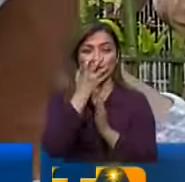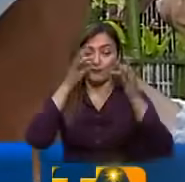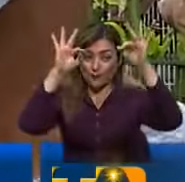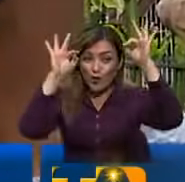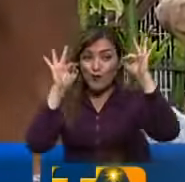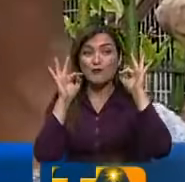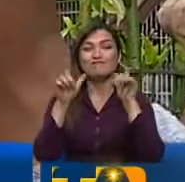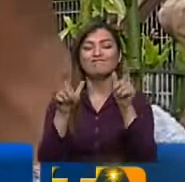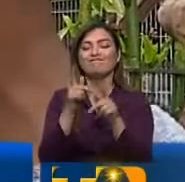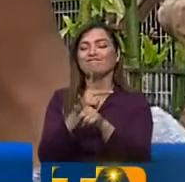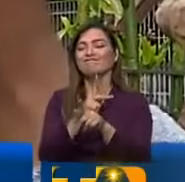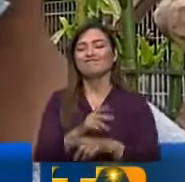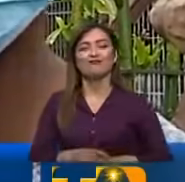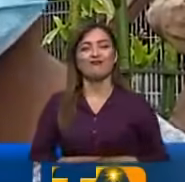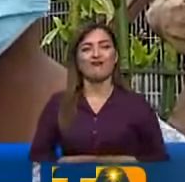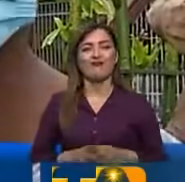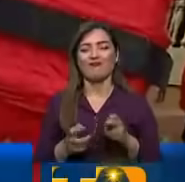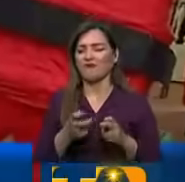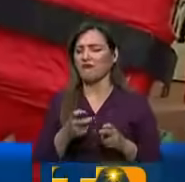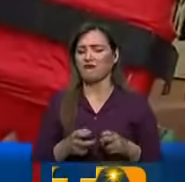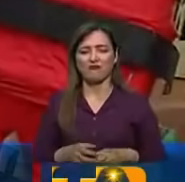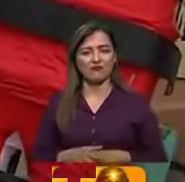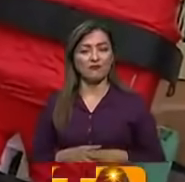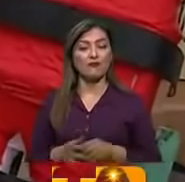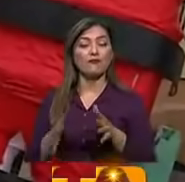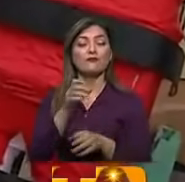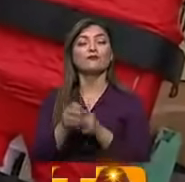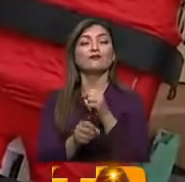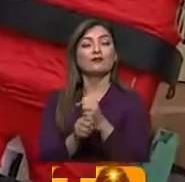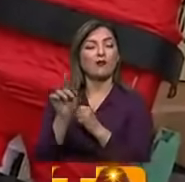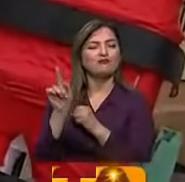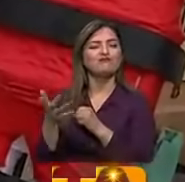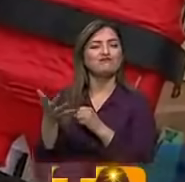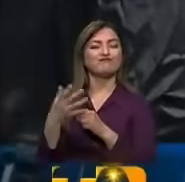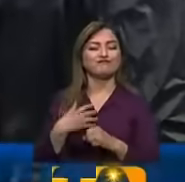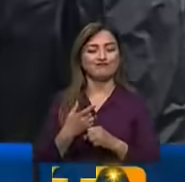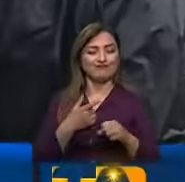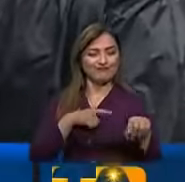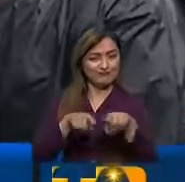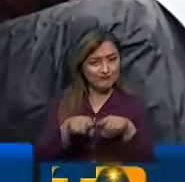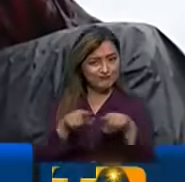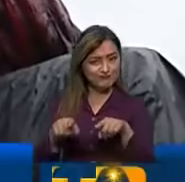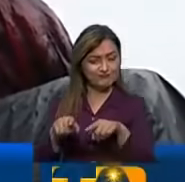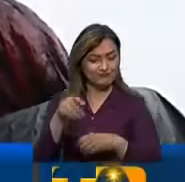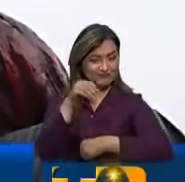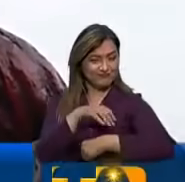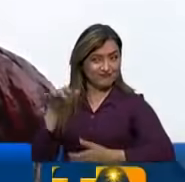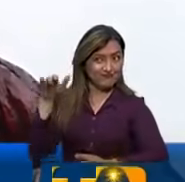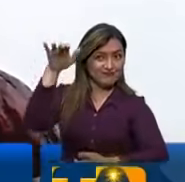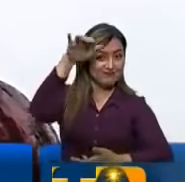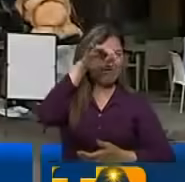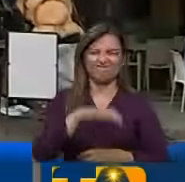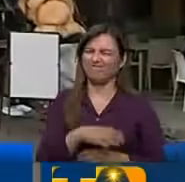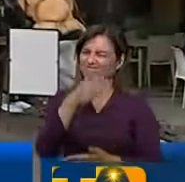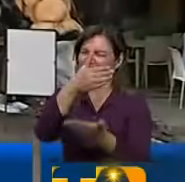gente viene totalmente preparada, así que con eso no hay problema. Este año por la pandemia nuevamente no habrá el tradicional concurso de monigotes gigantes.